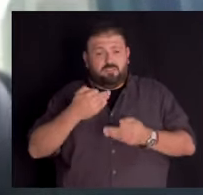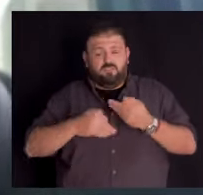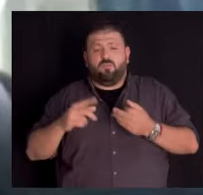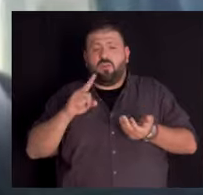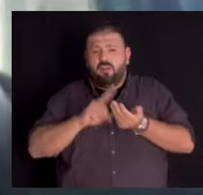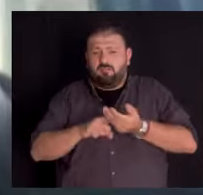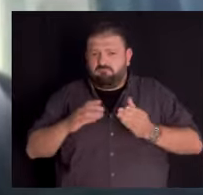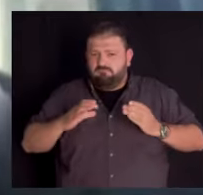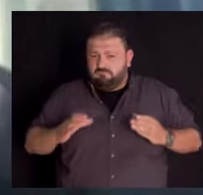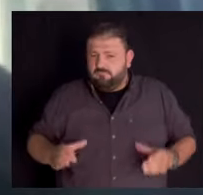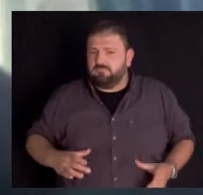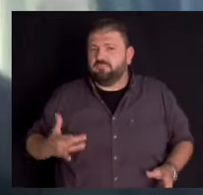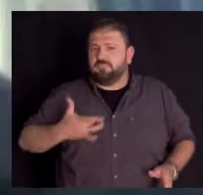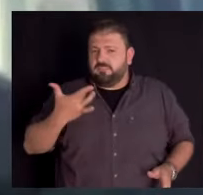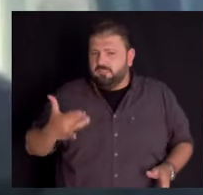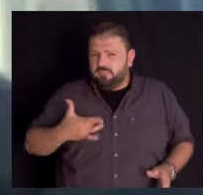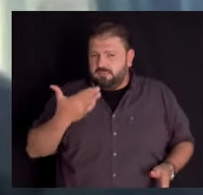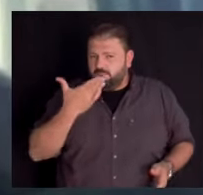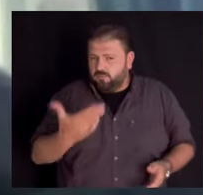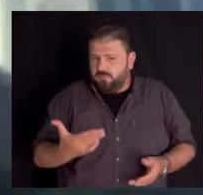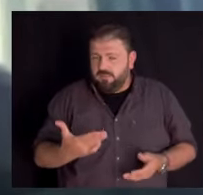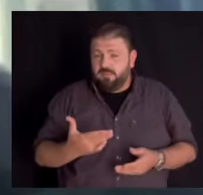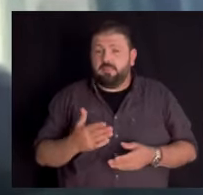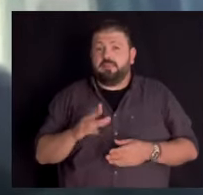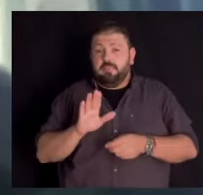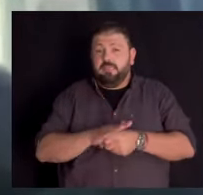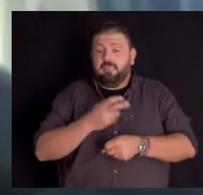sistema inmunológico, nuestro sistema